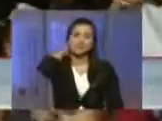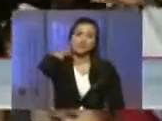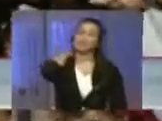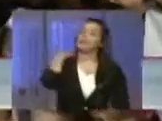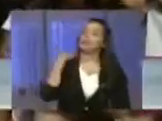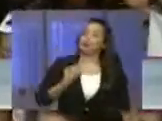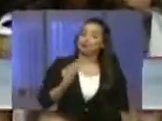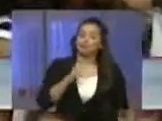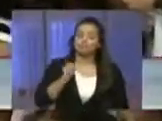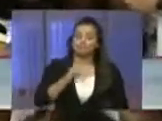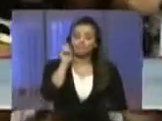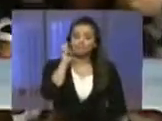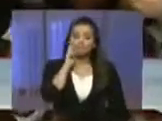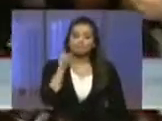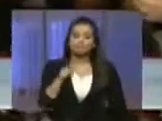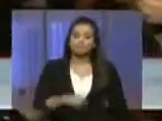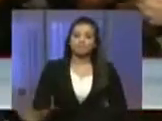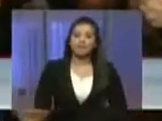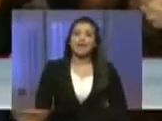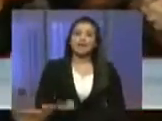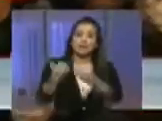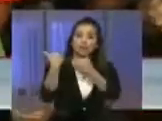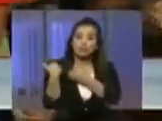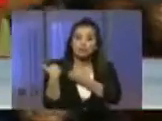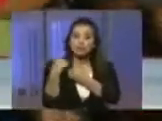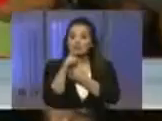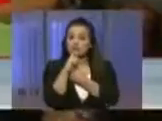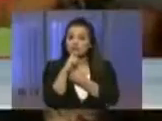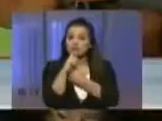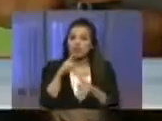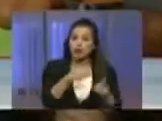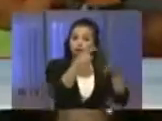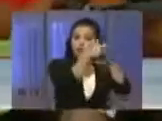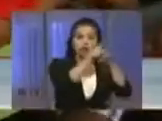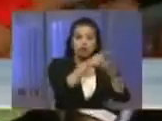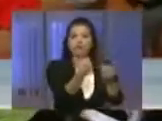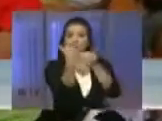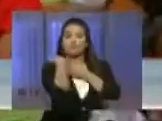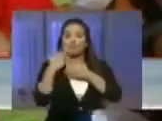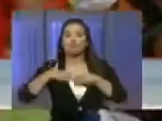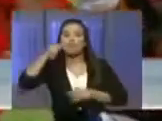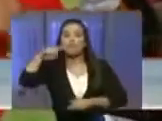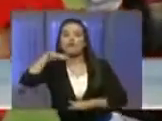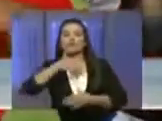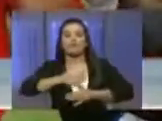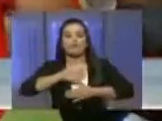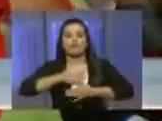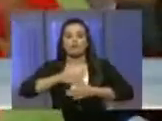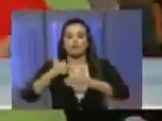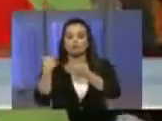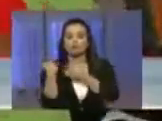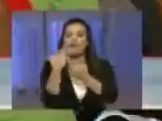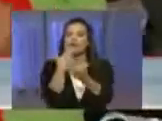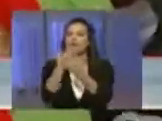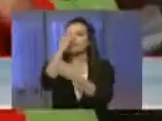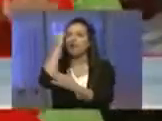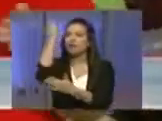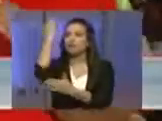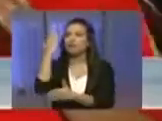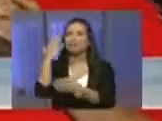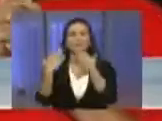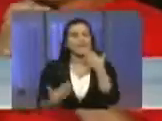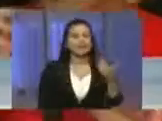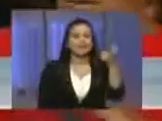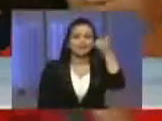responsabilidad reside en el pueblo gracias a Dios y a nuestro comandante que nuestra vivienda ha sido